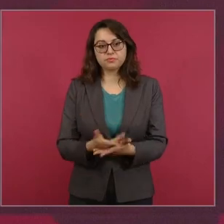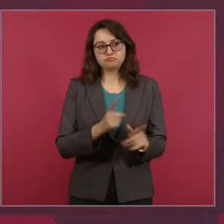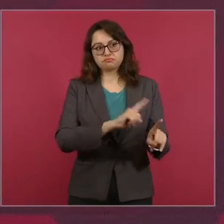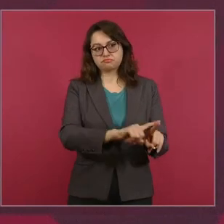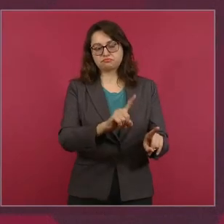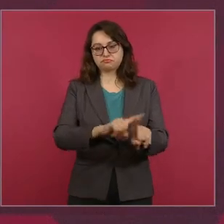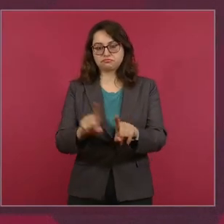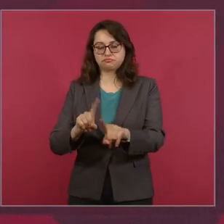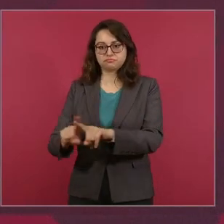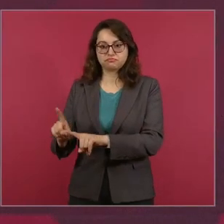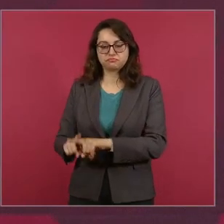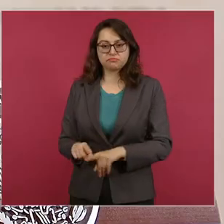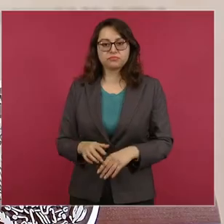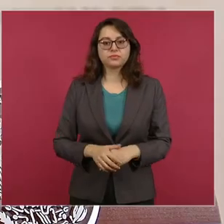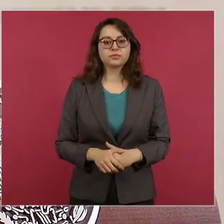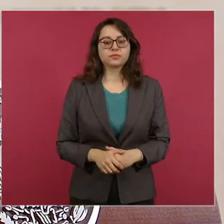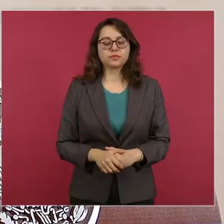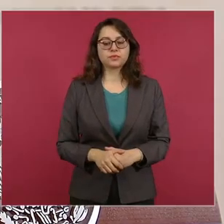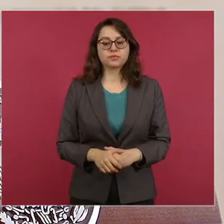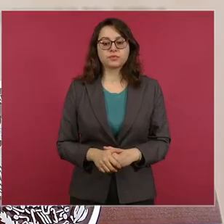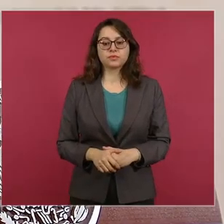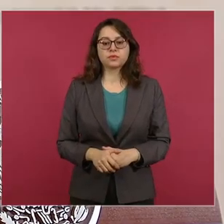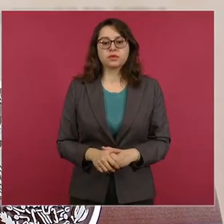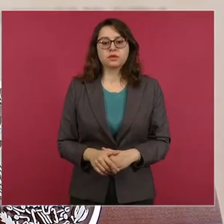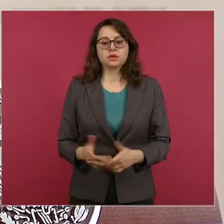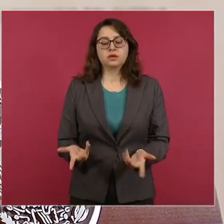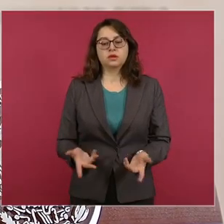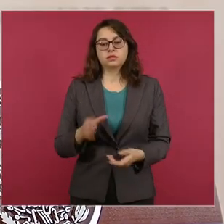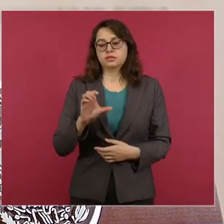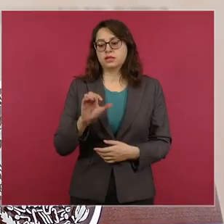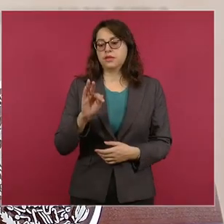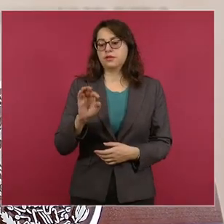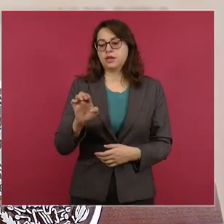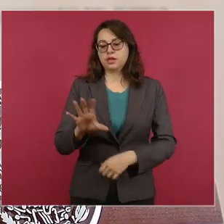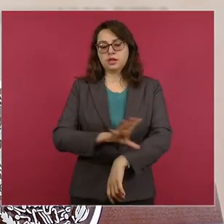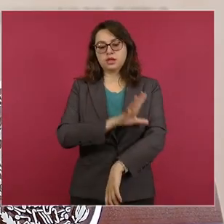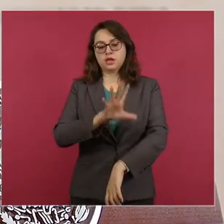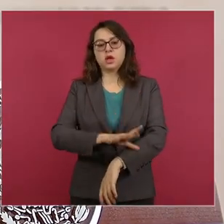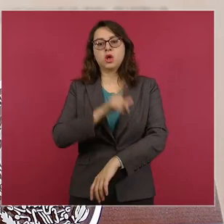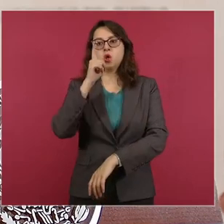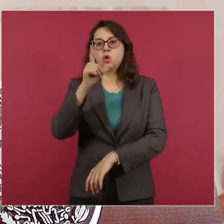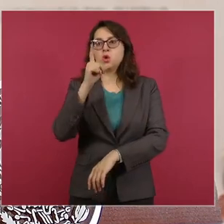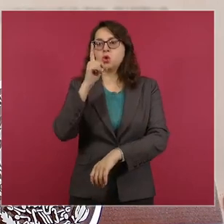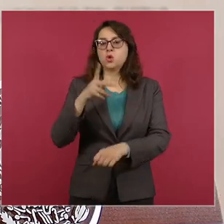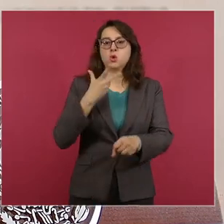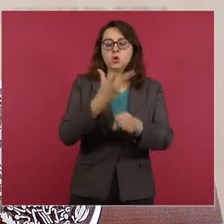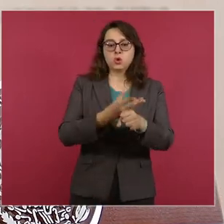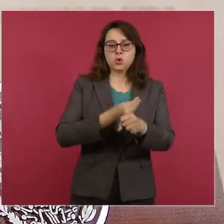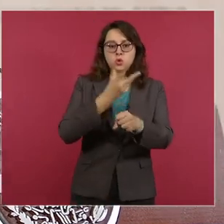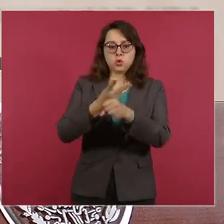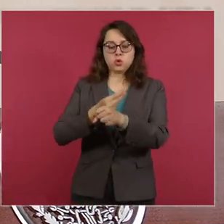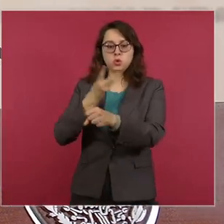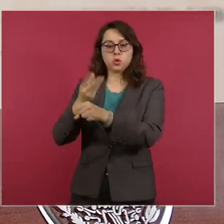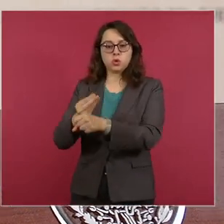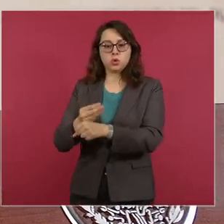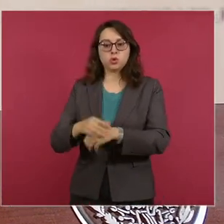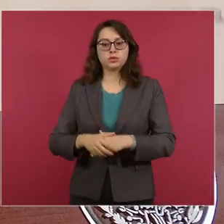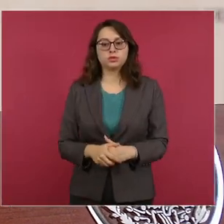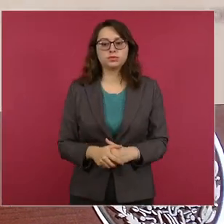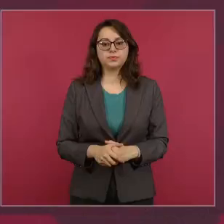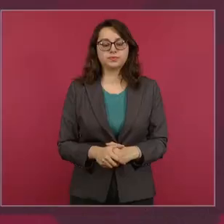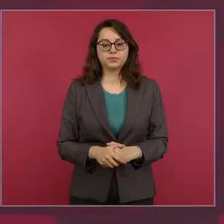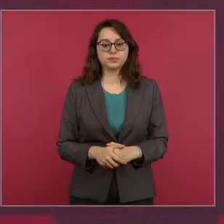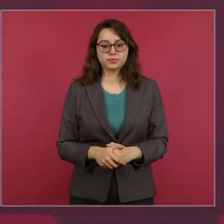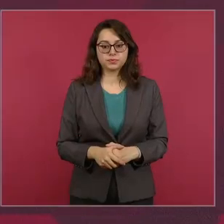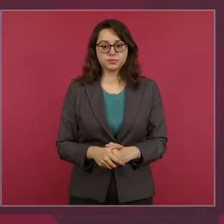los trabajadores electricistas, los que están garantizando que